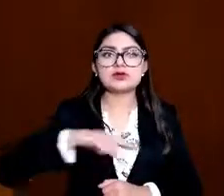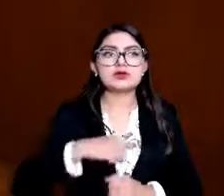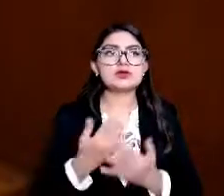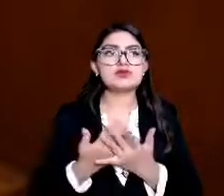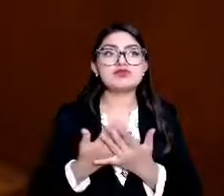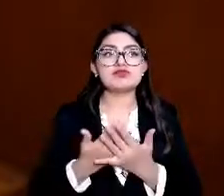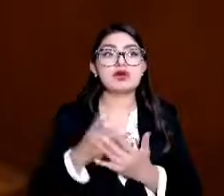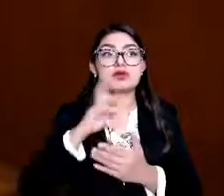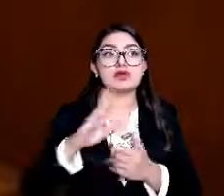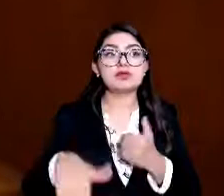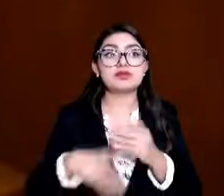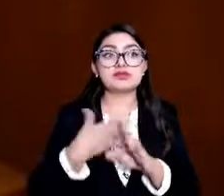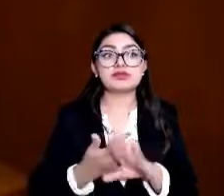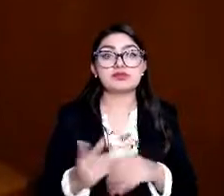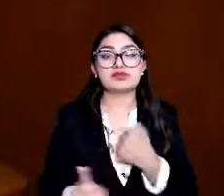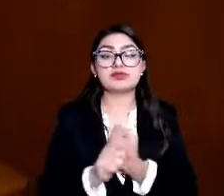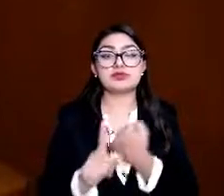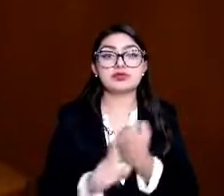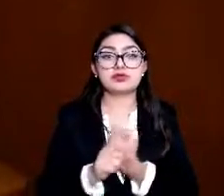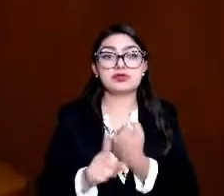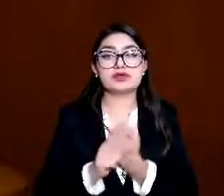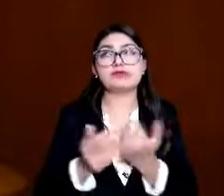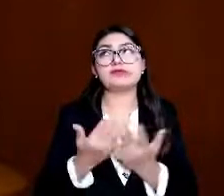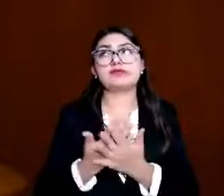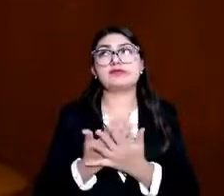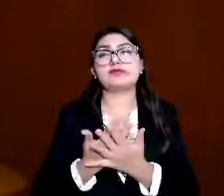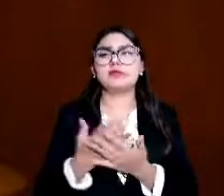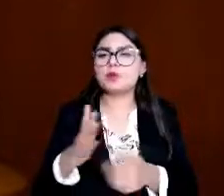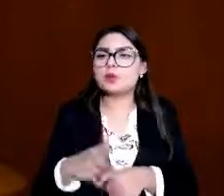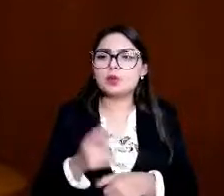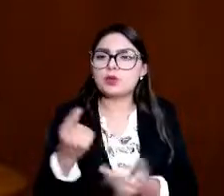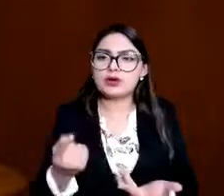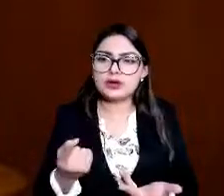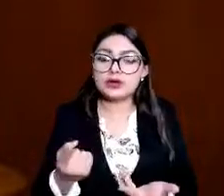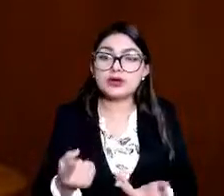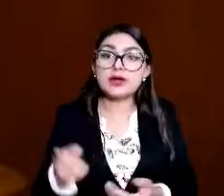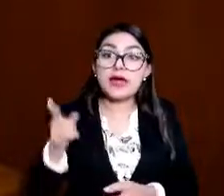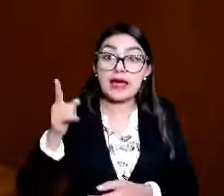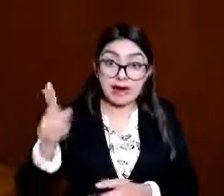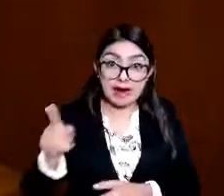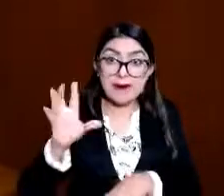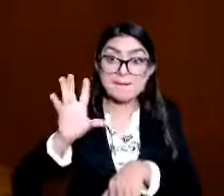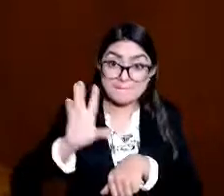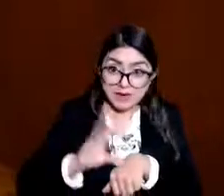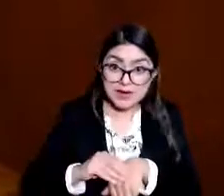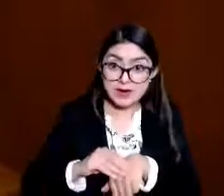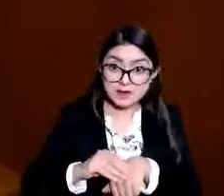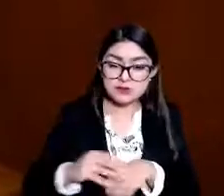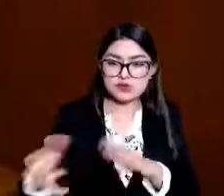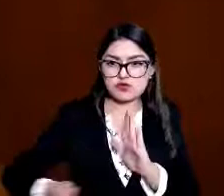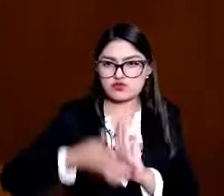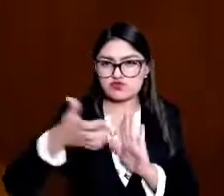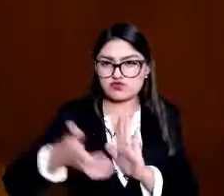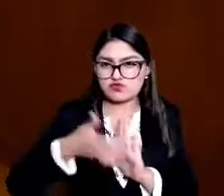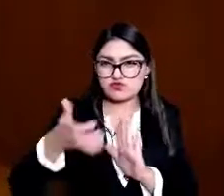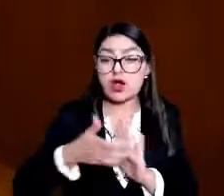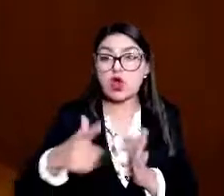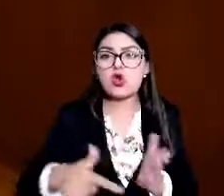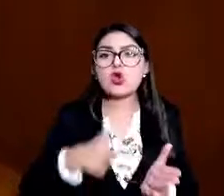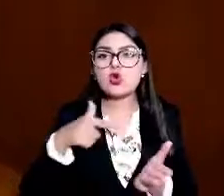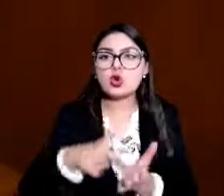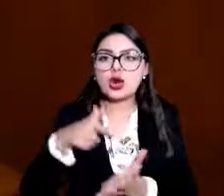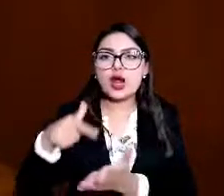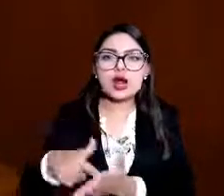para actuar? ¿Cuáles son los motivos por los que se otorgan permisos de uso de suelo en lugares que son susceptibles de